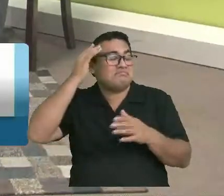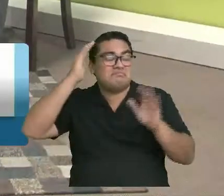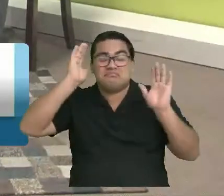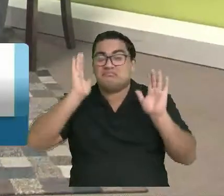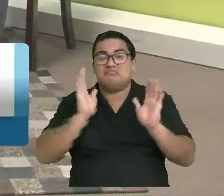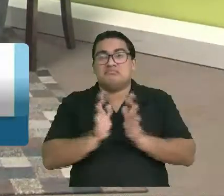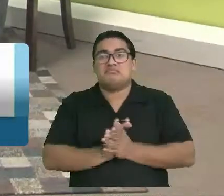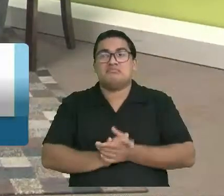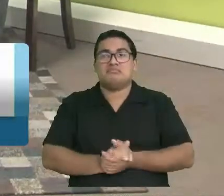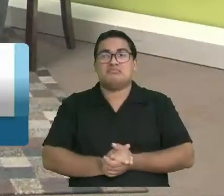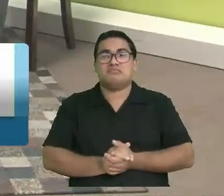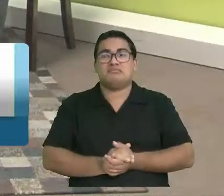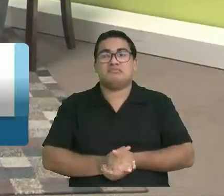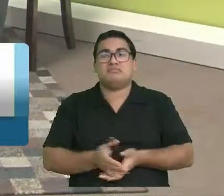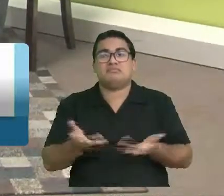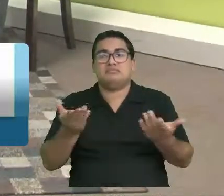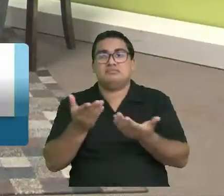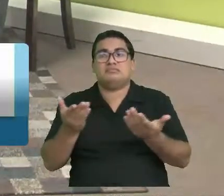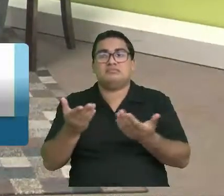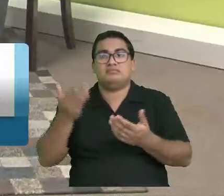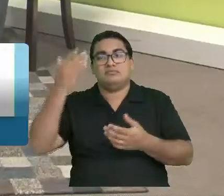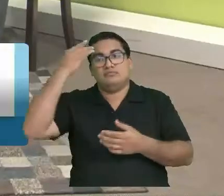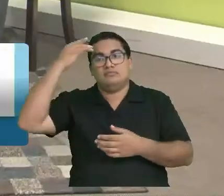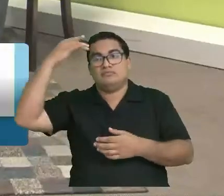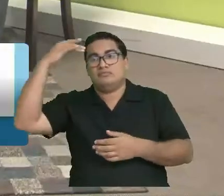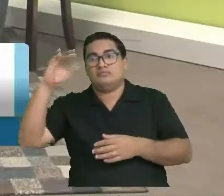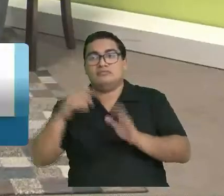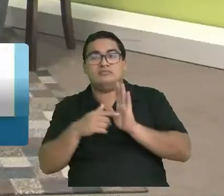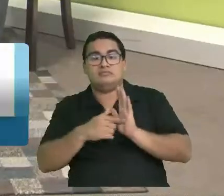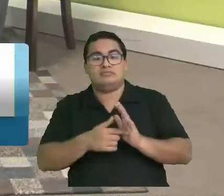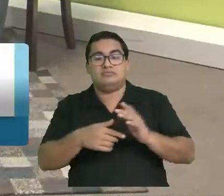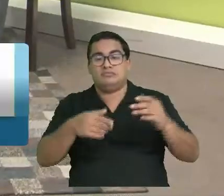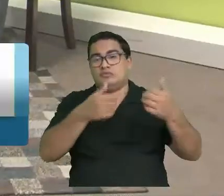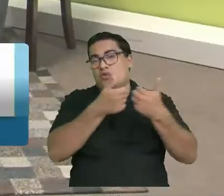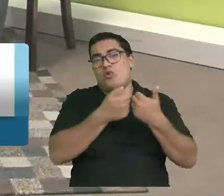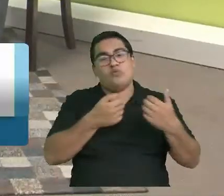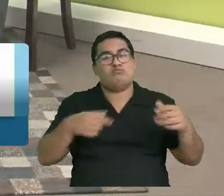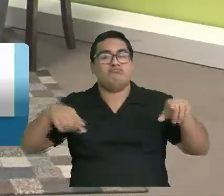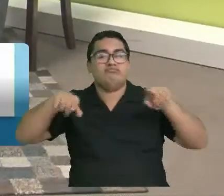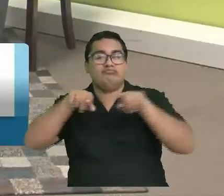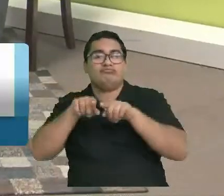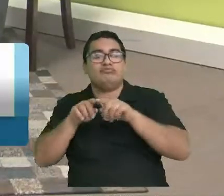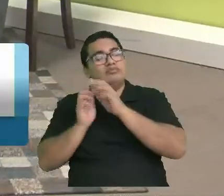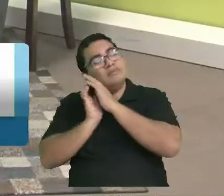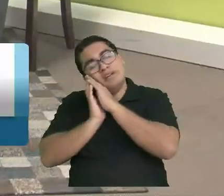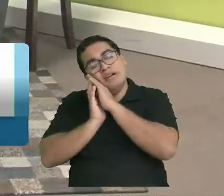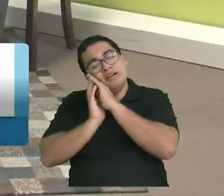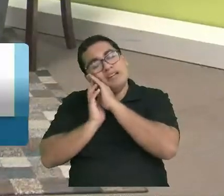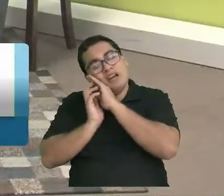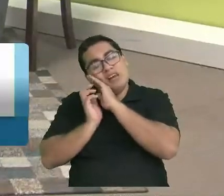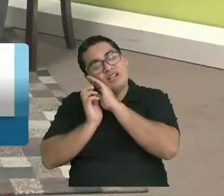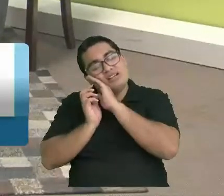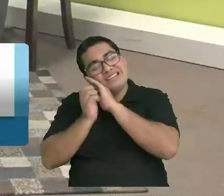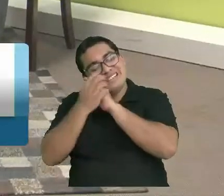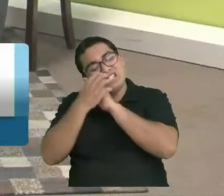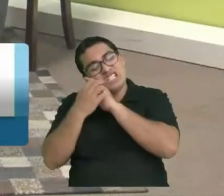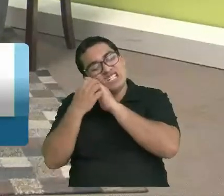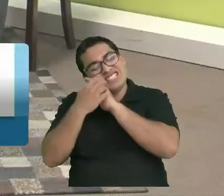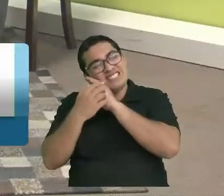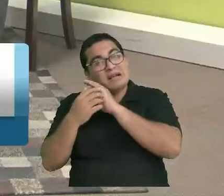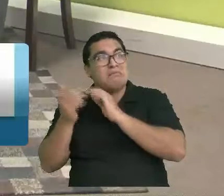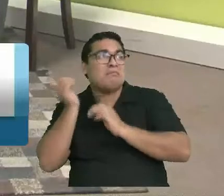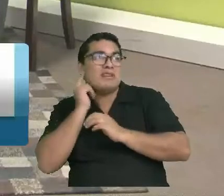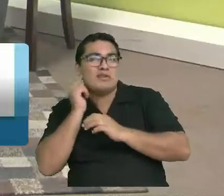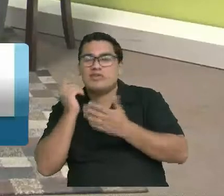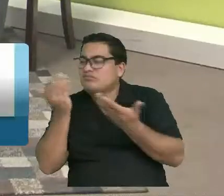la única manera que se puede dar cuenta es que, digamos, alguien la pareja o algún vecino del cuarto. Un hermanito, sí, escucha, o hermano.